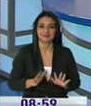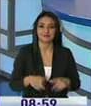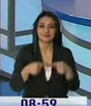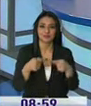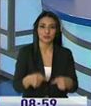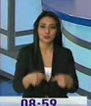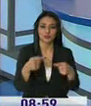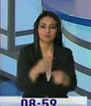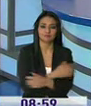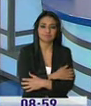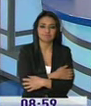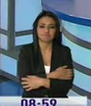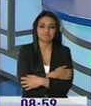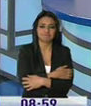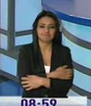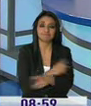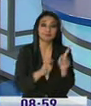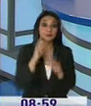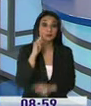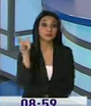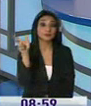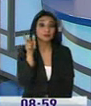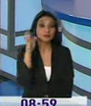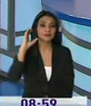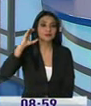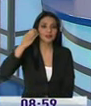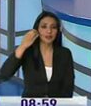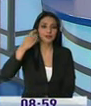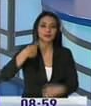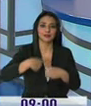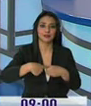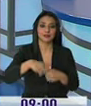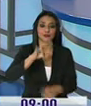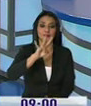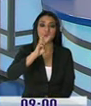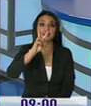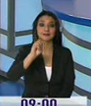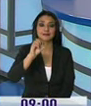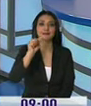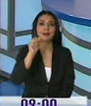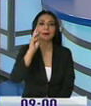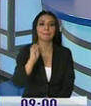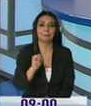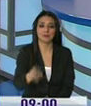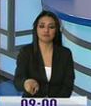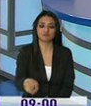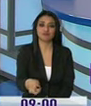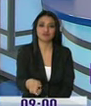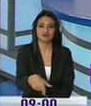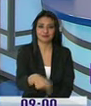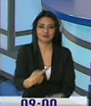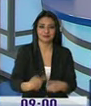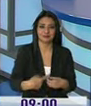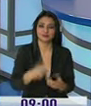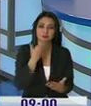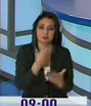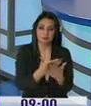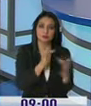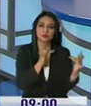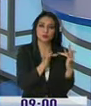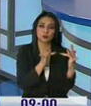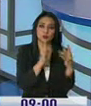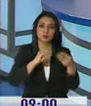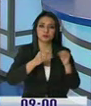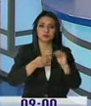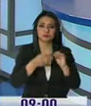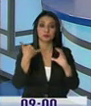les enviamos un fuerte abrazo a todos los radioescuchas de 760M, la voz en vivo de la capital. Gracias también por comunicarse con nosotros a nuestro